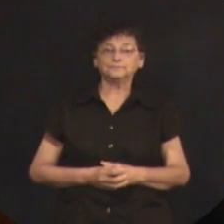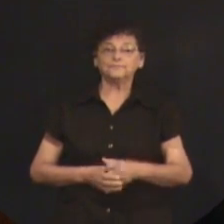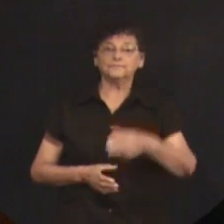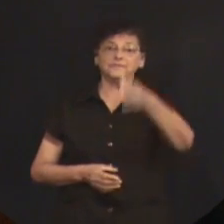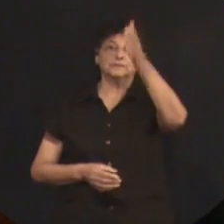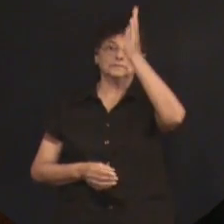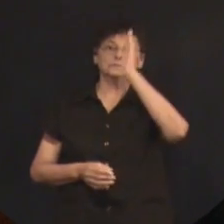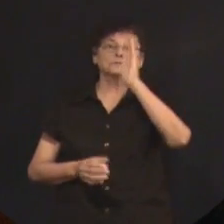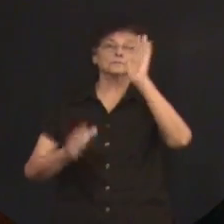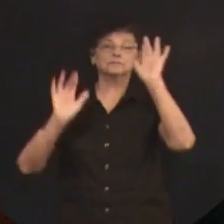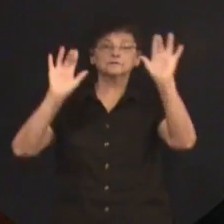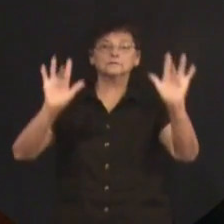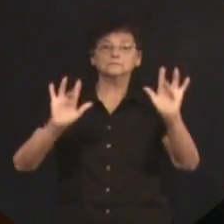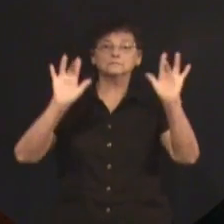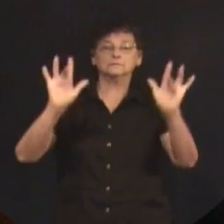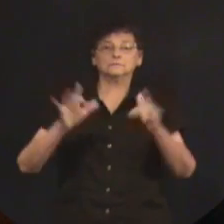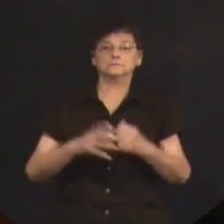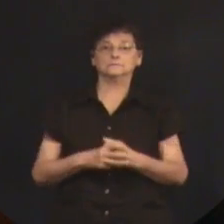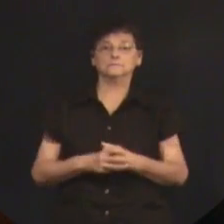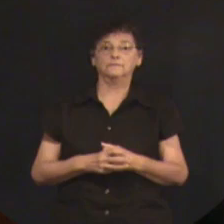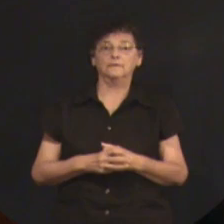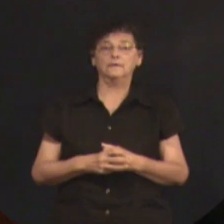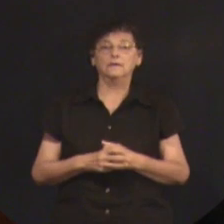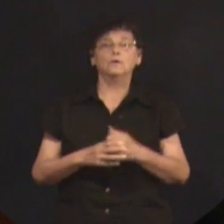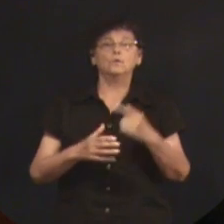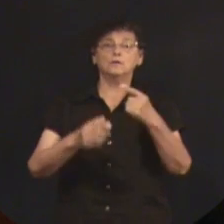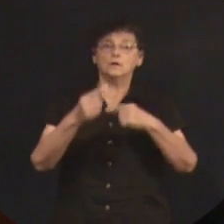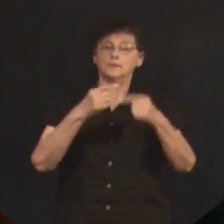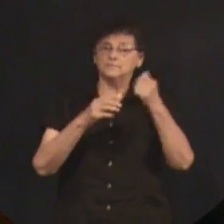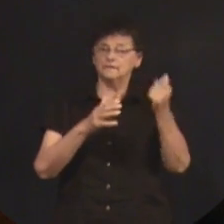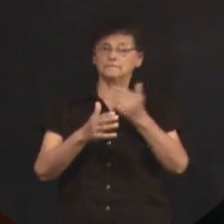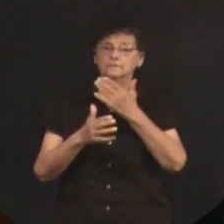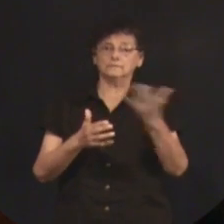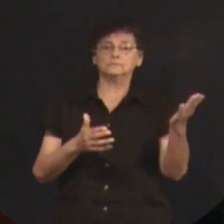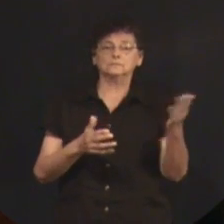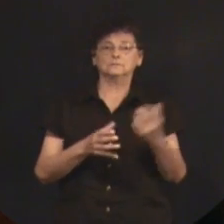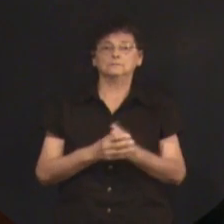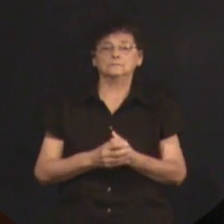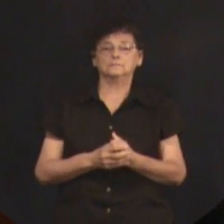Dios misericordioso, de quien procede todo lo bueno,